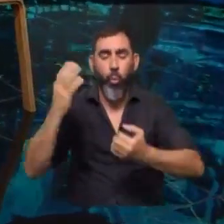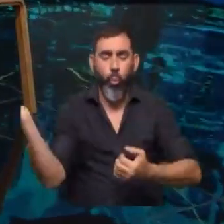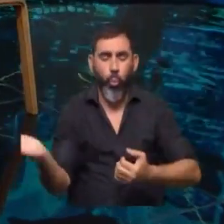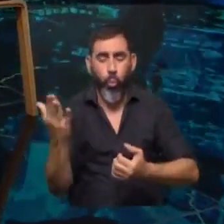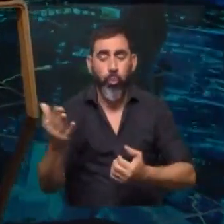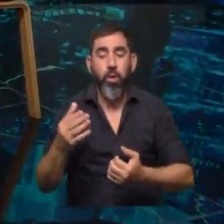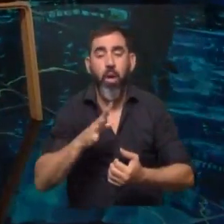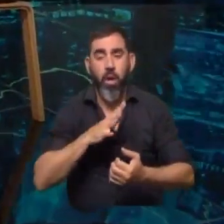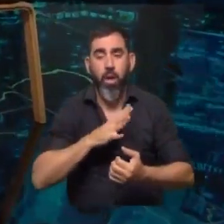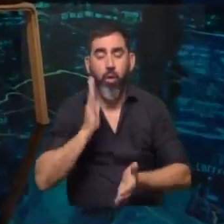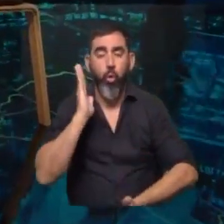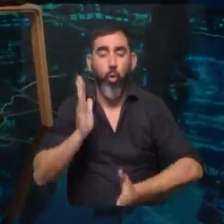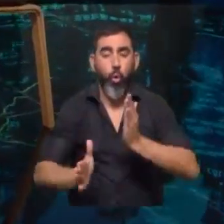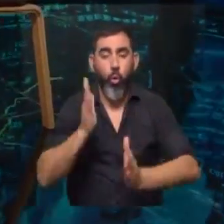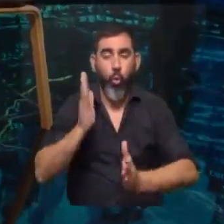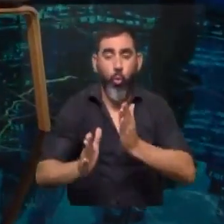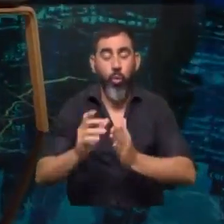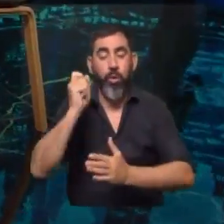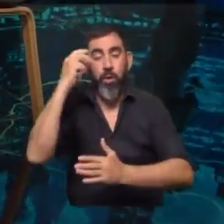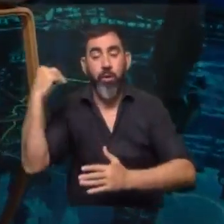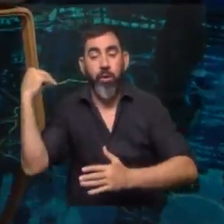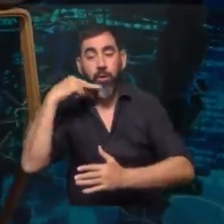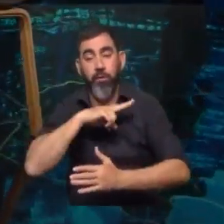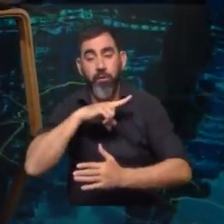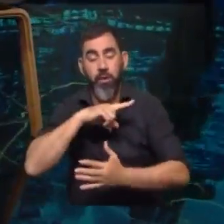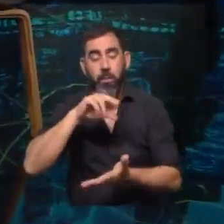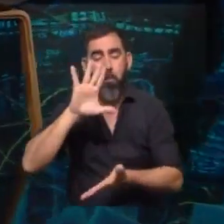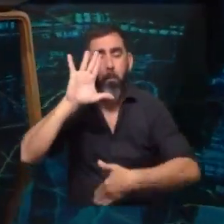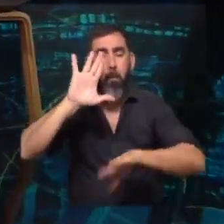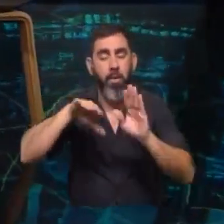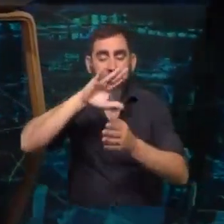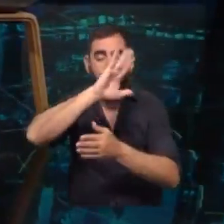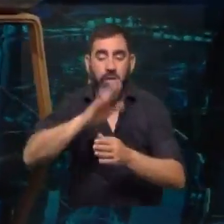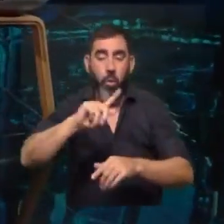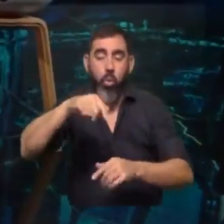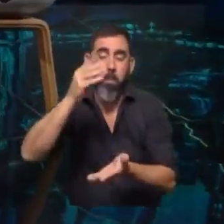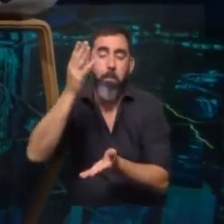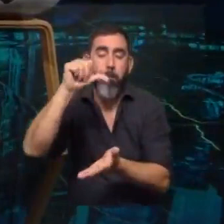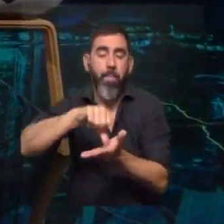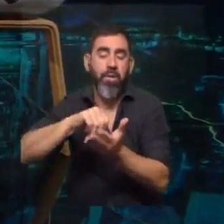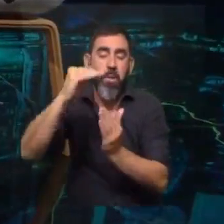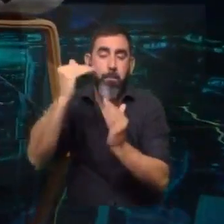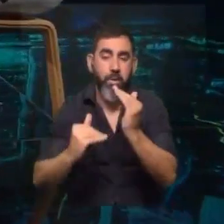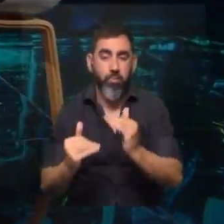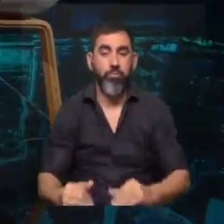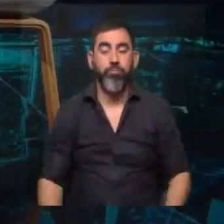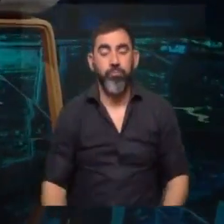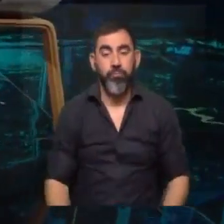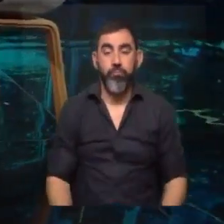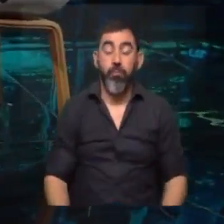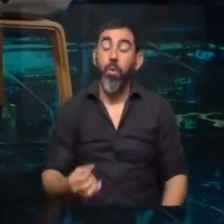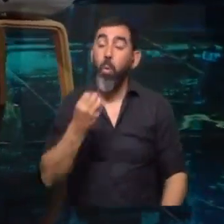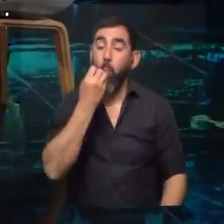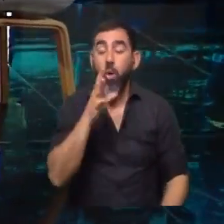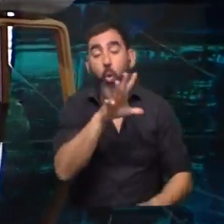hay una incorporación de la robótica y a través de eso la inteligencia artificial que está mucho más presente en Brasil que en otros países. Sin embargo, es un buen camino a seguir. Cada